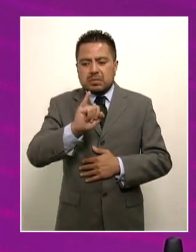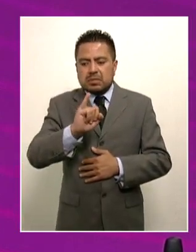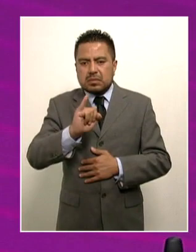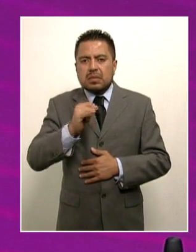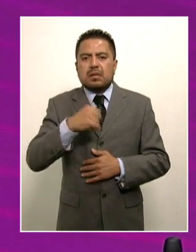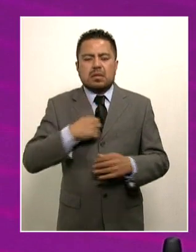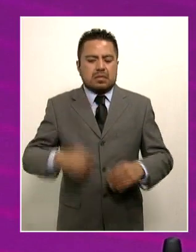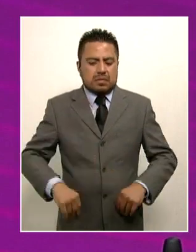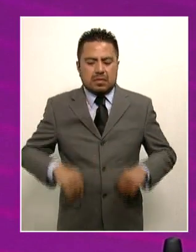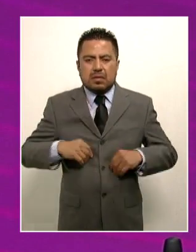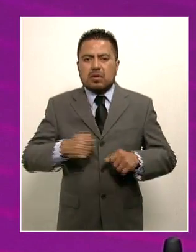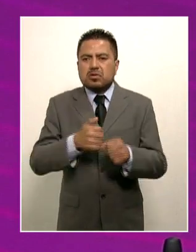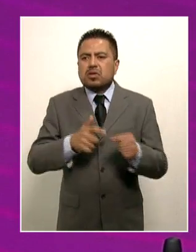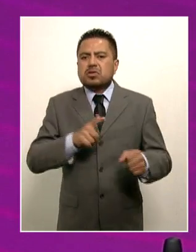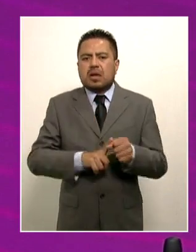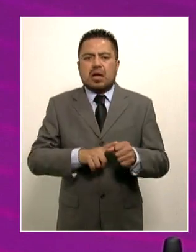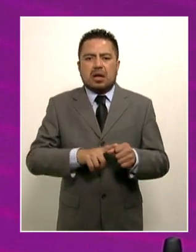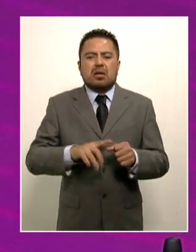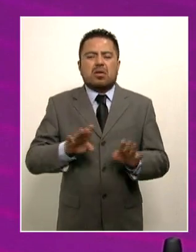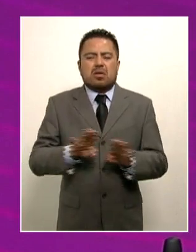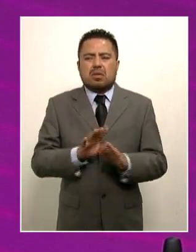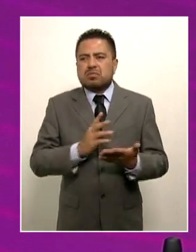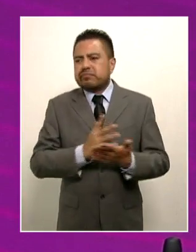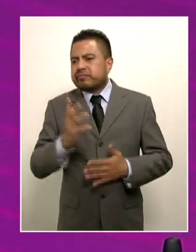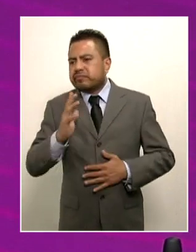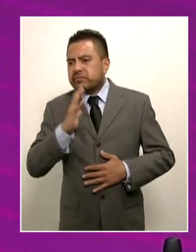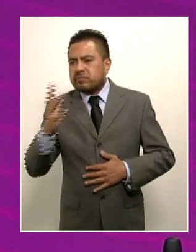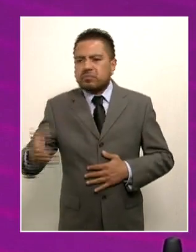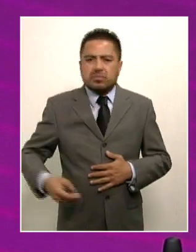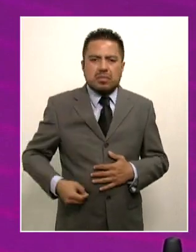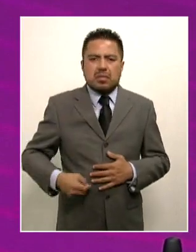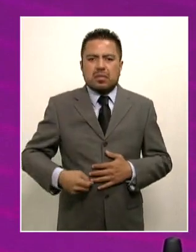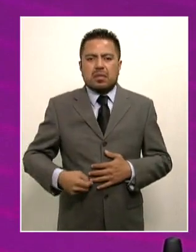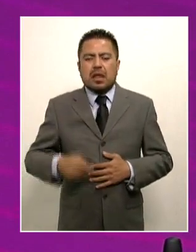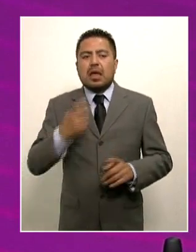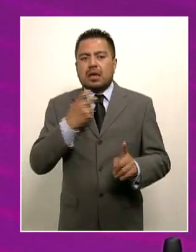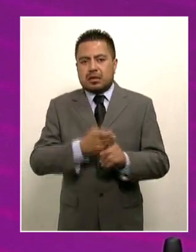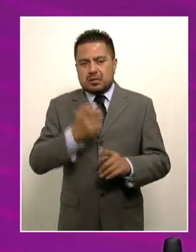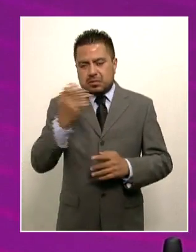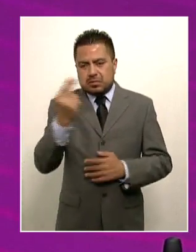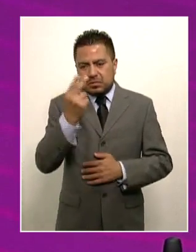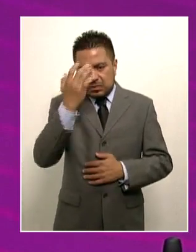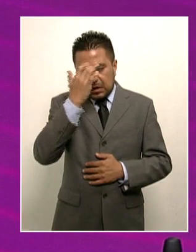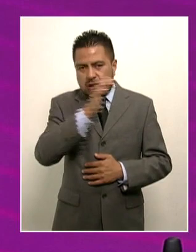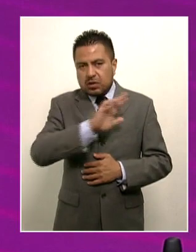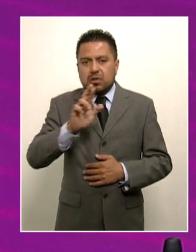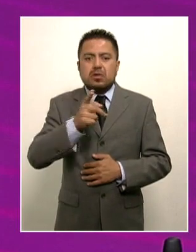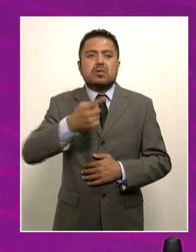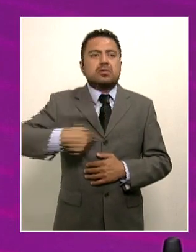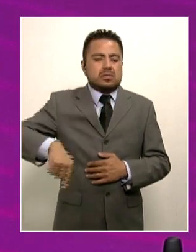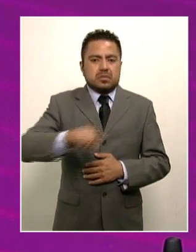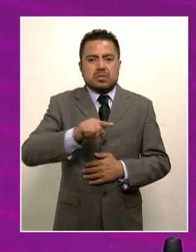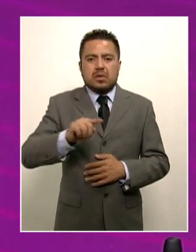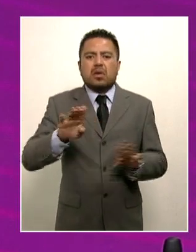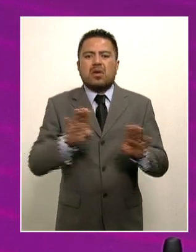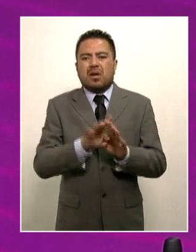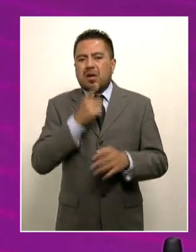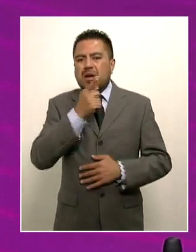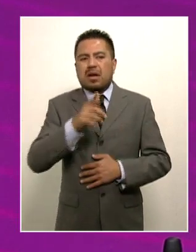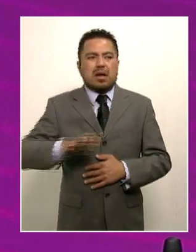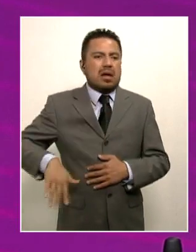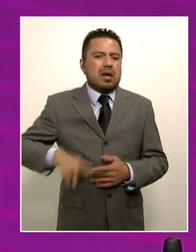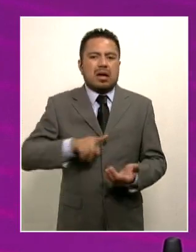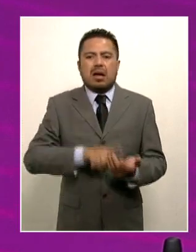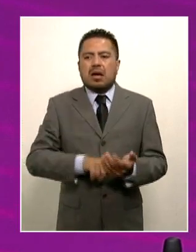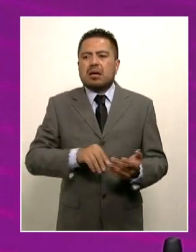Desafortunadamente vivimos en una sociedad de privilegios, ¿no? Y eso es algo que debemos reconocer. Y como tú decías en la